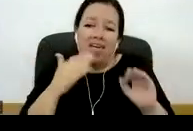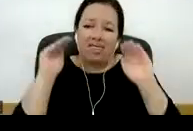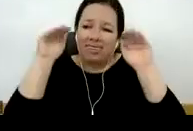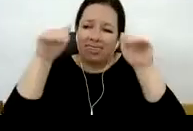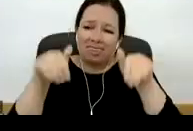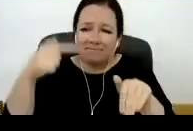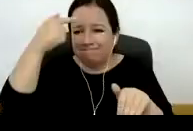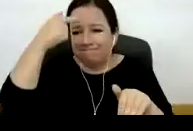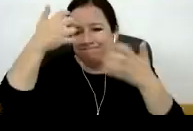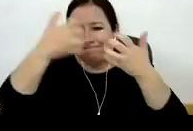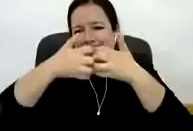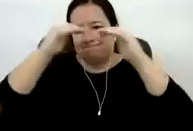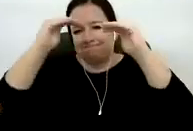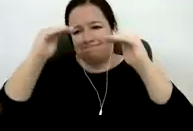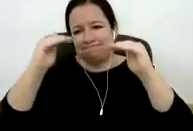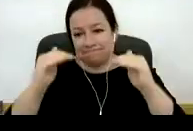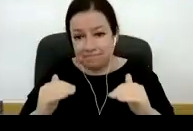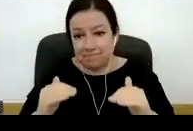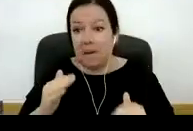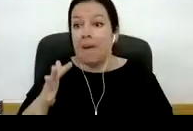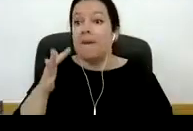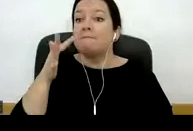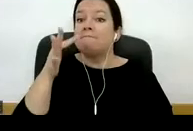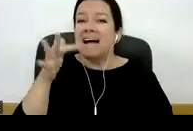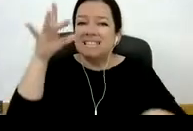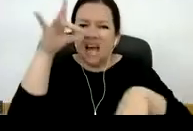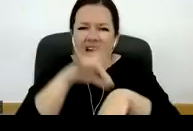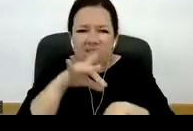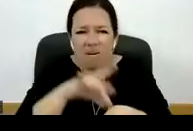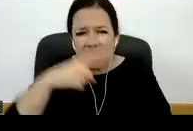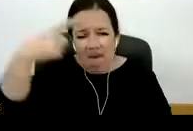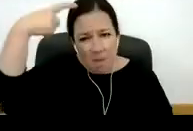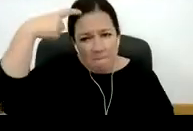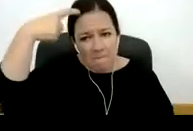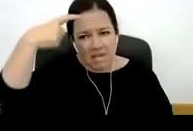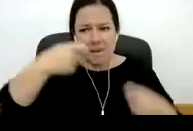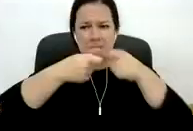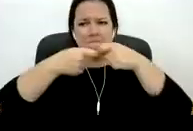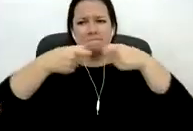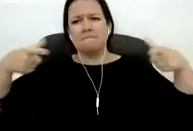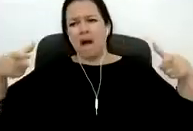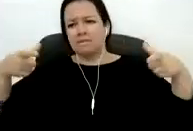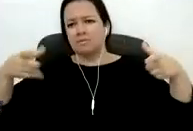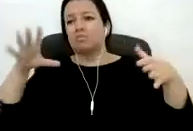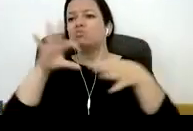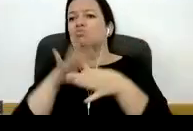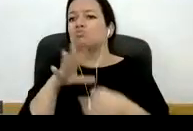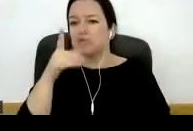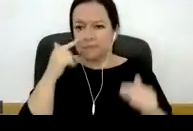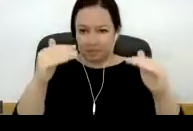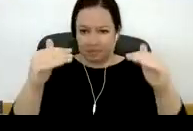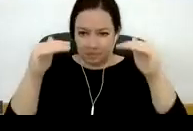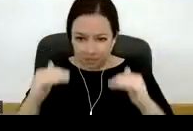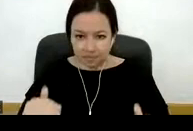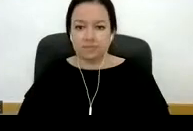de nuestros tejidos. Y aumenta la frecuencia de las enfermedades neurodegenerativas. Eso está relacionado con el siguiente punto,